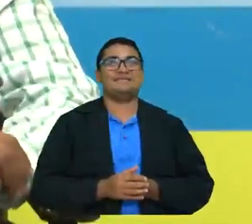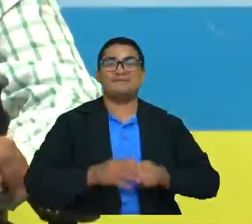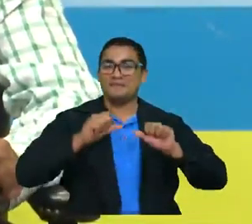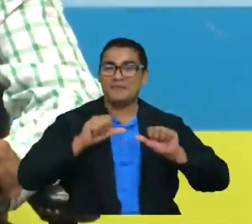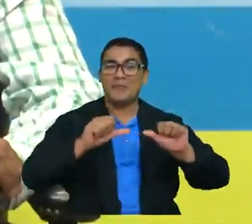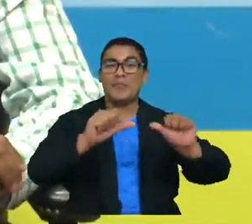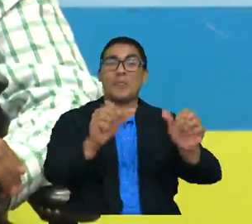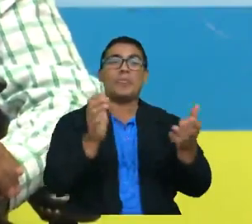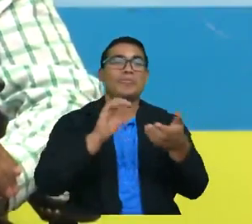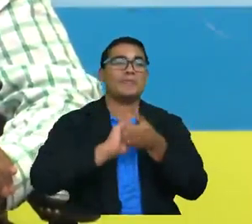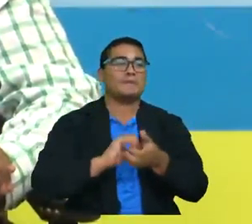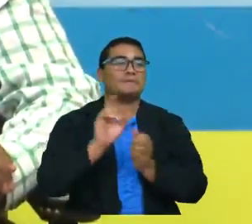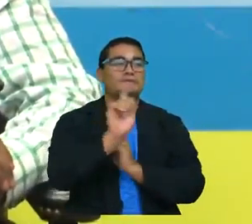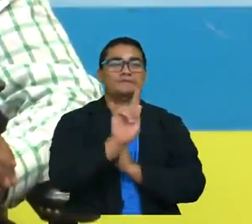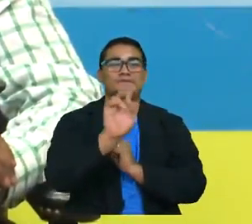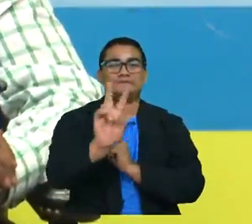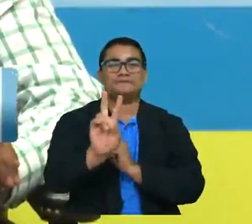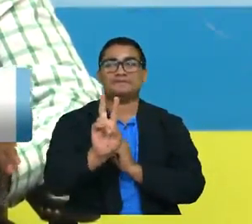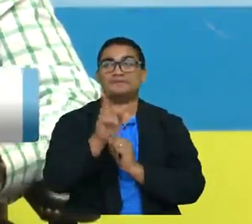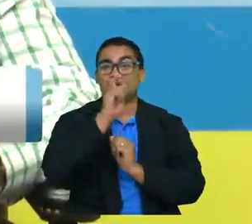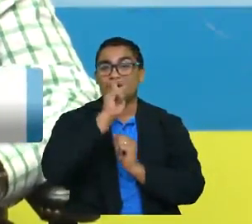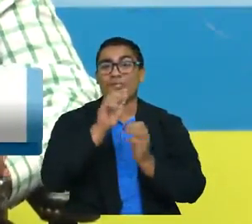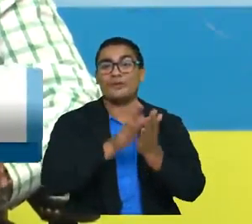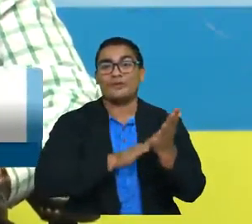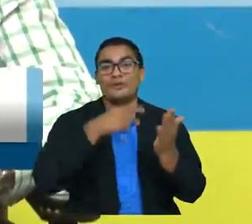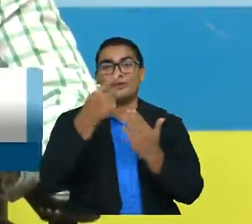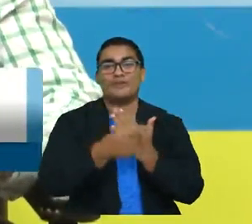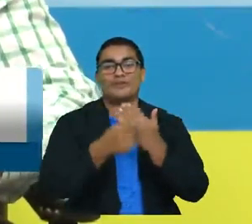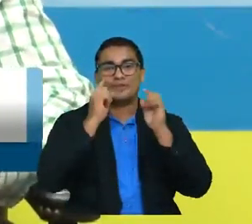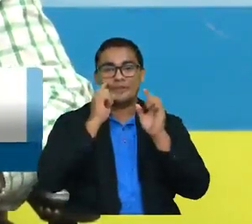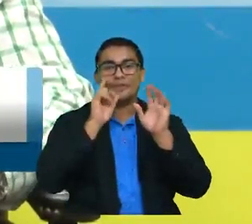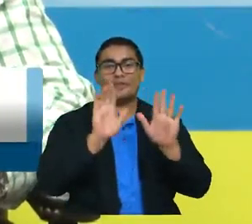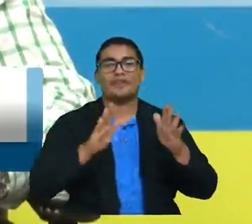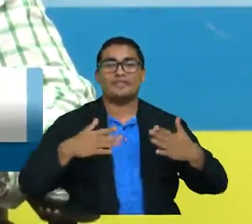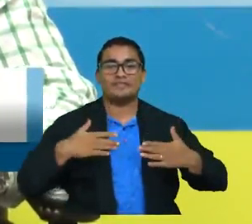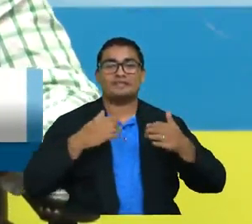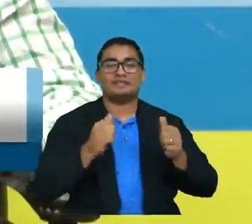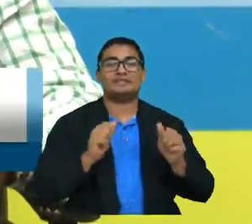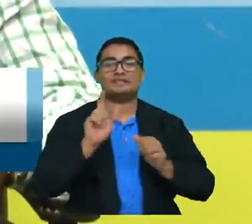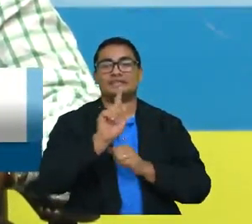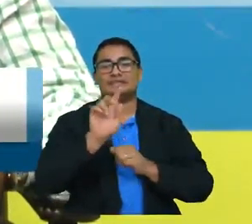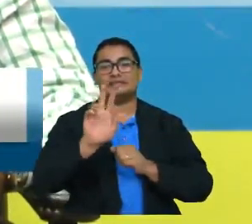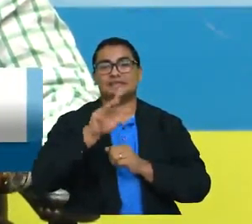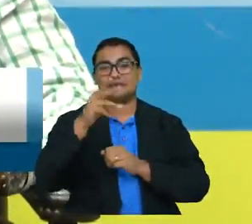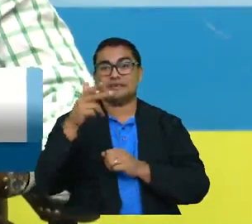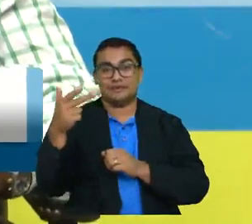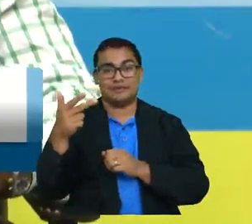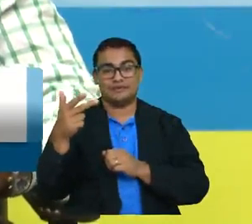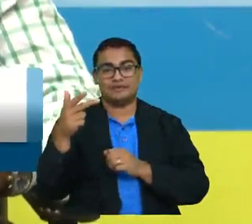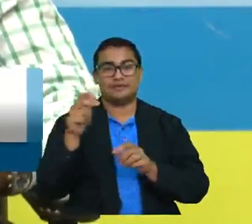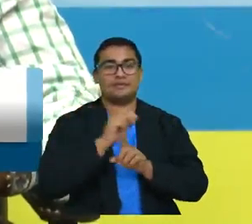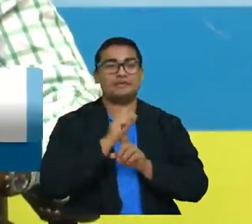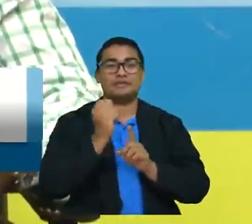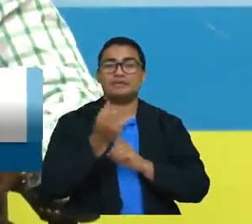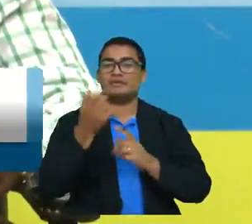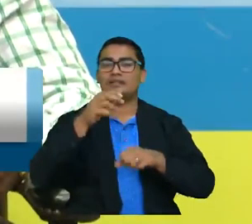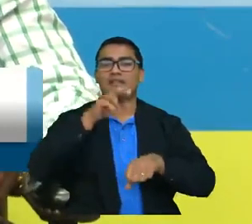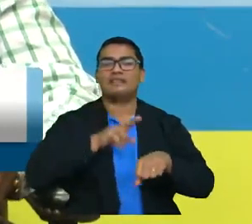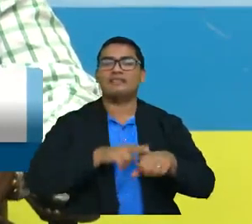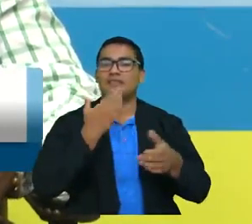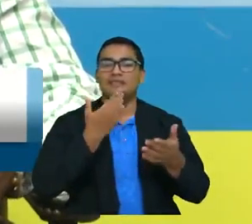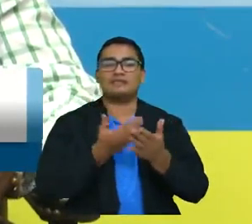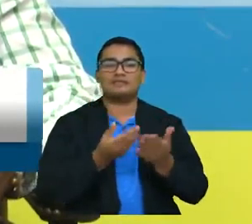Estamos de regreso, amigos televidentes, en su gustado programa Prevenir es Salud, a través de la frecuencia del canal 98. Gracias a todos los